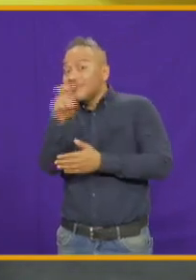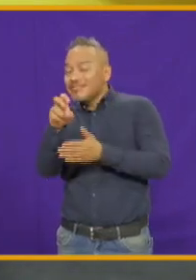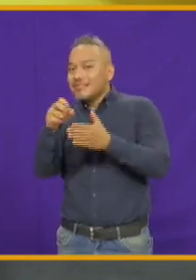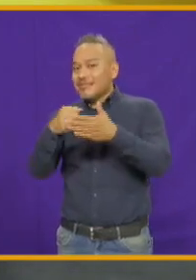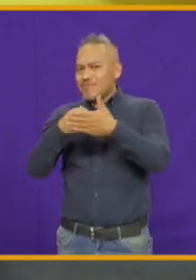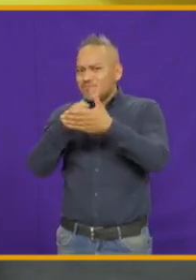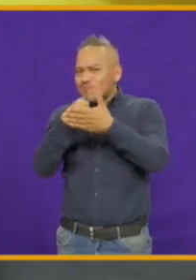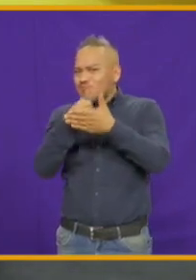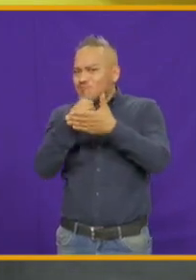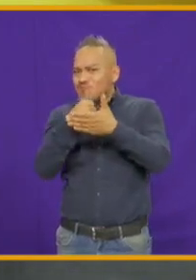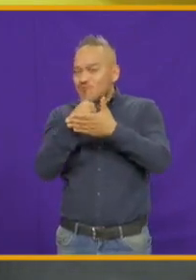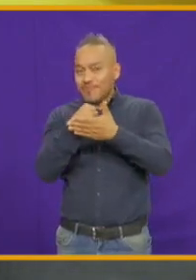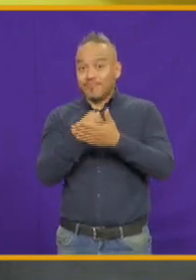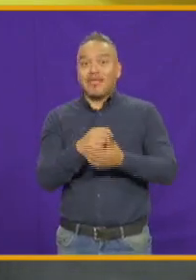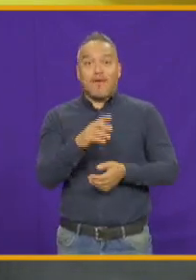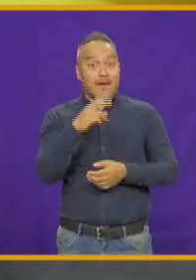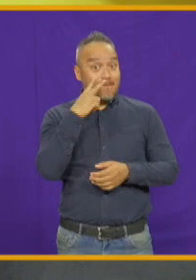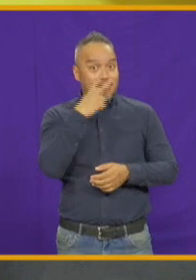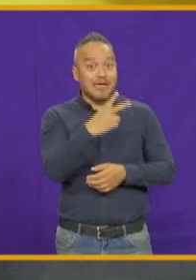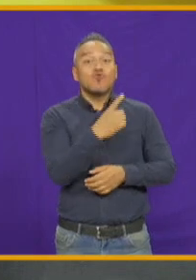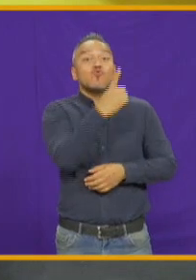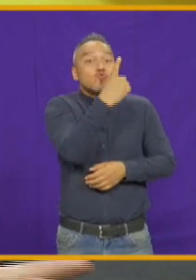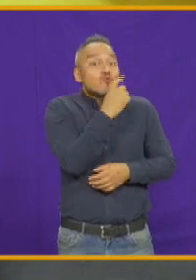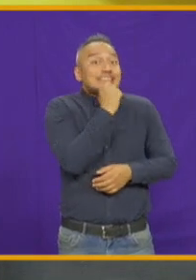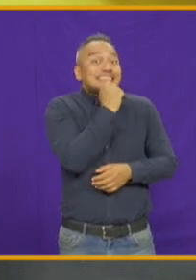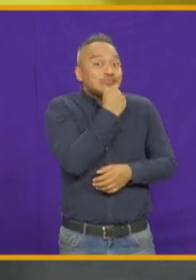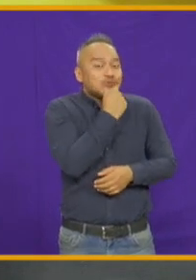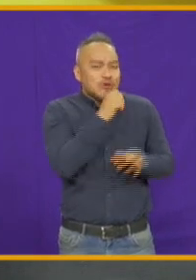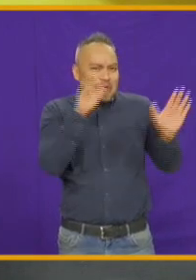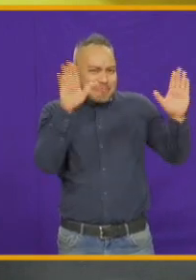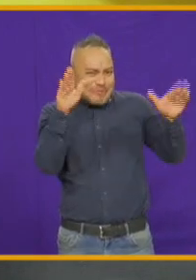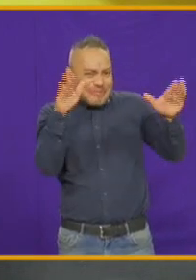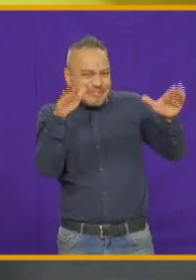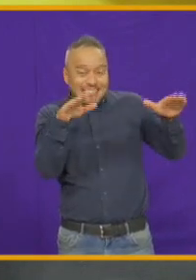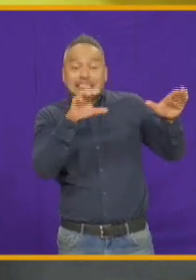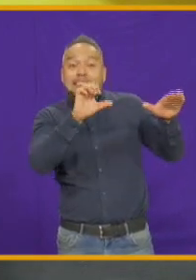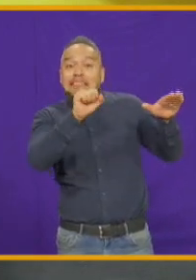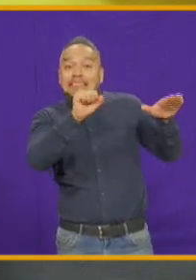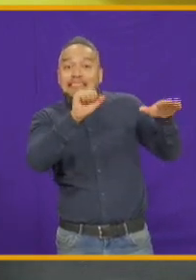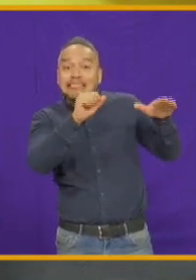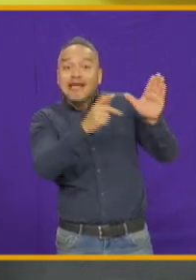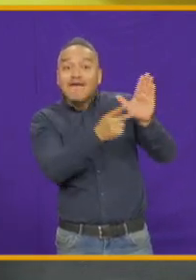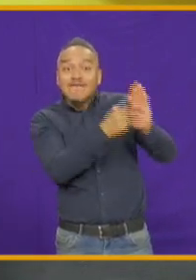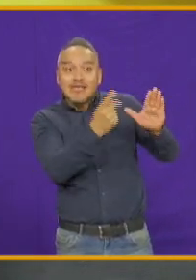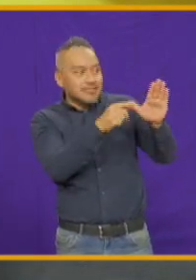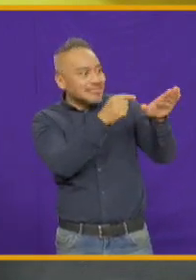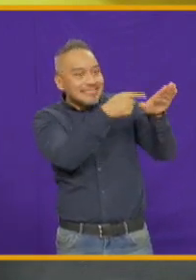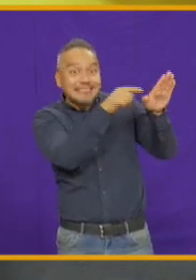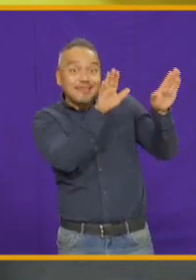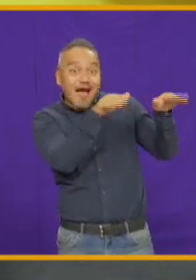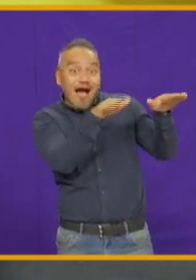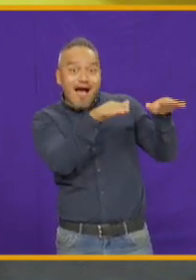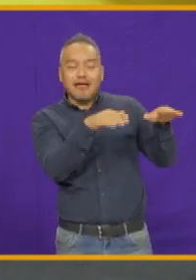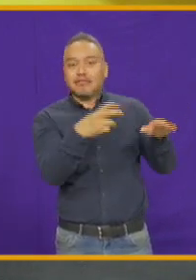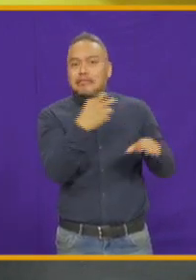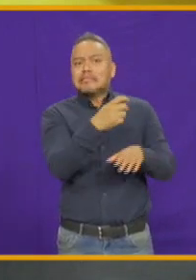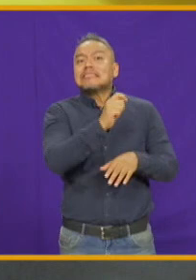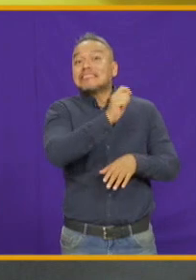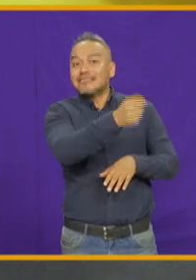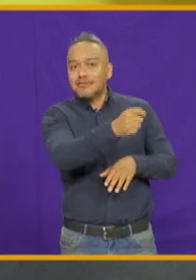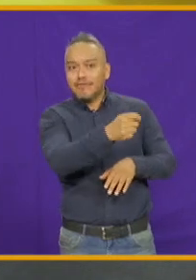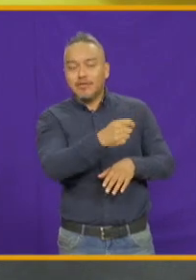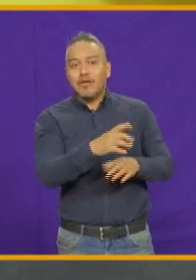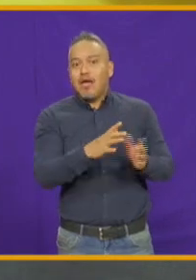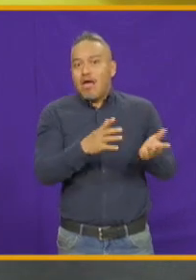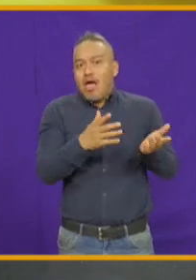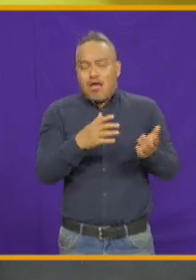60 veces en un segundo y bueno este es uno de los animales que se les conoce como pues tener una